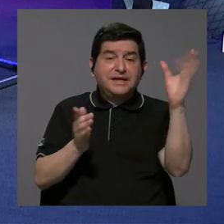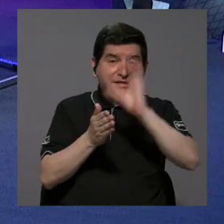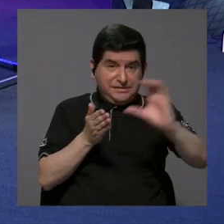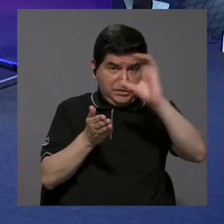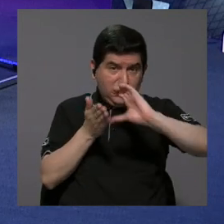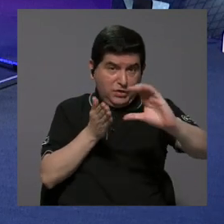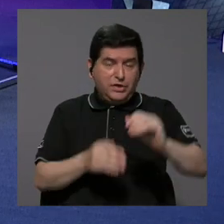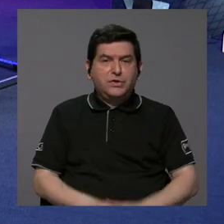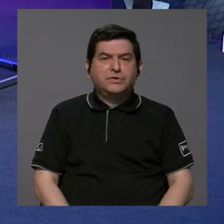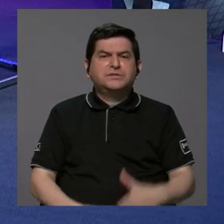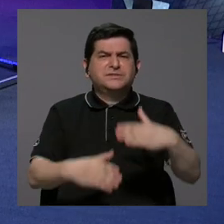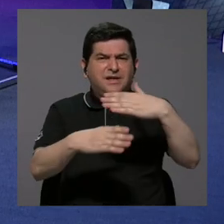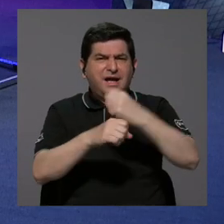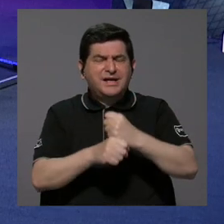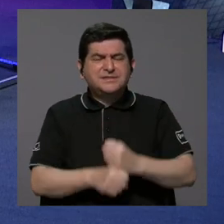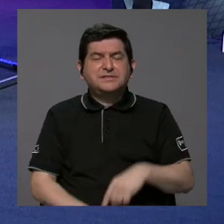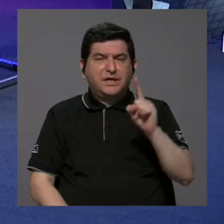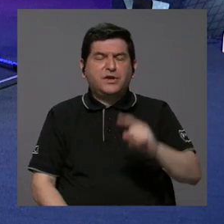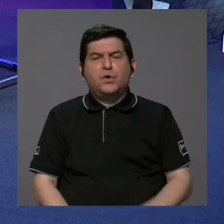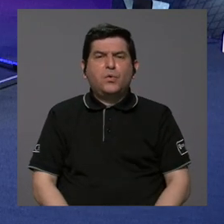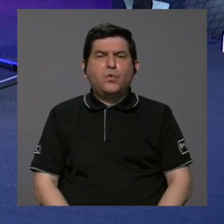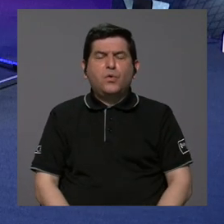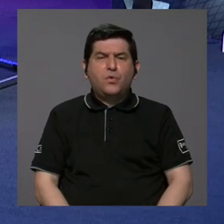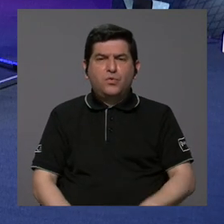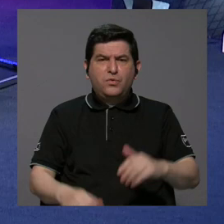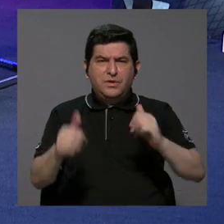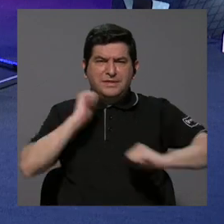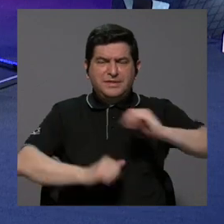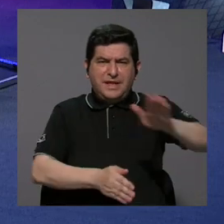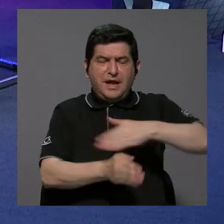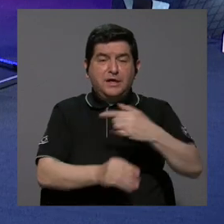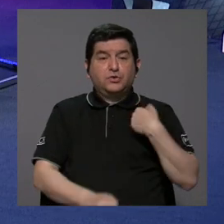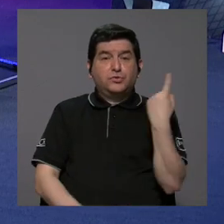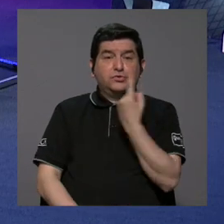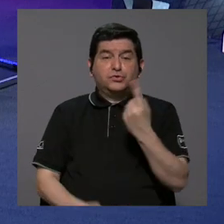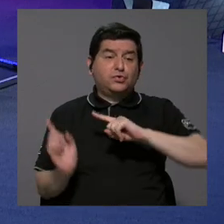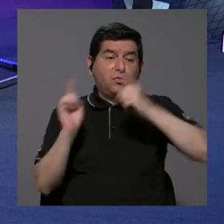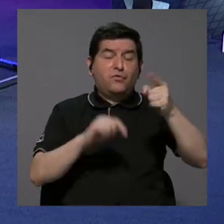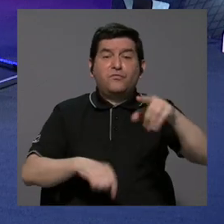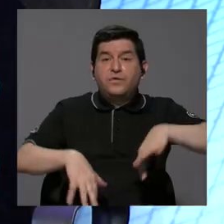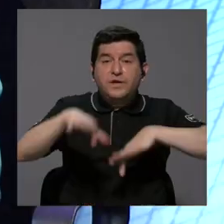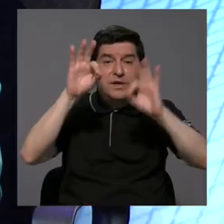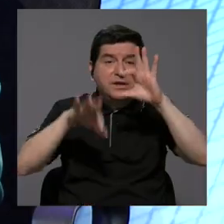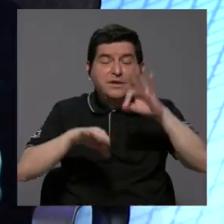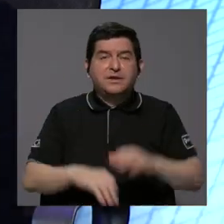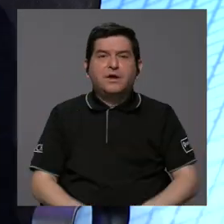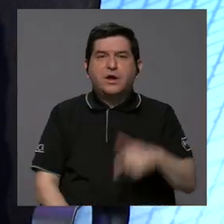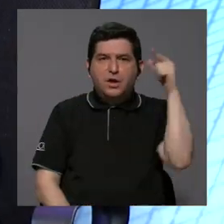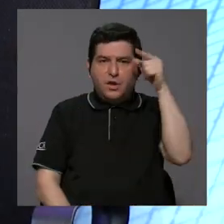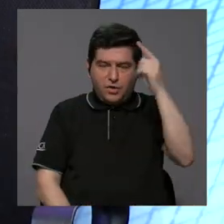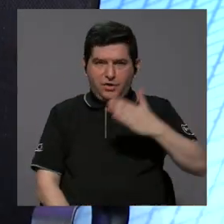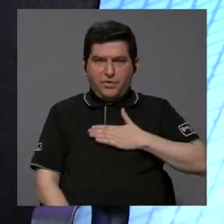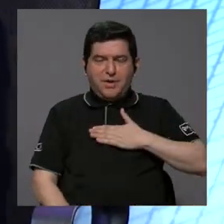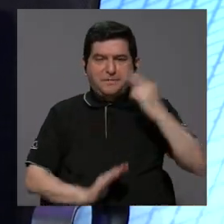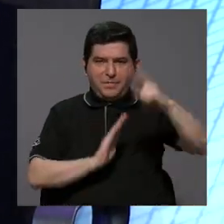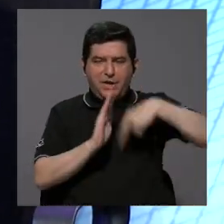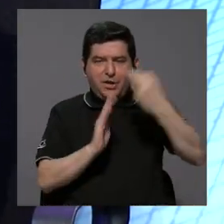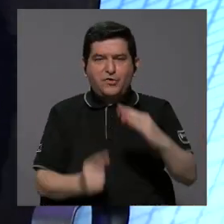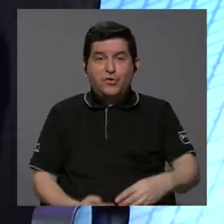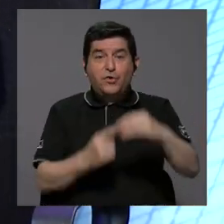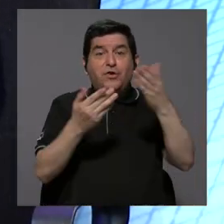los colegios que se hizo un musical e hicieron audiciones y solo yo llegué audicionar entonces naturalmente me dieron el rol principal